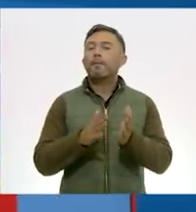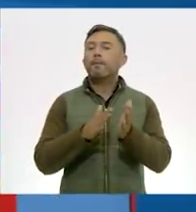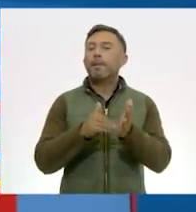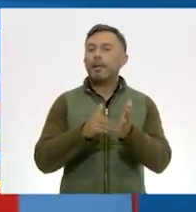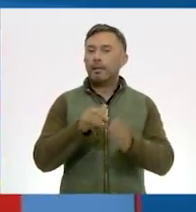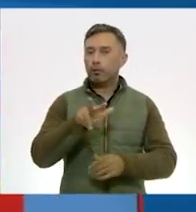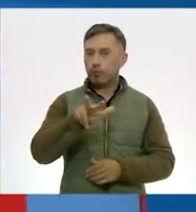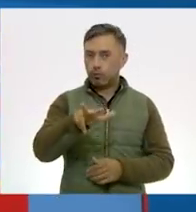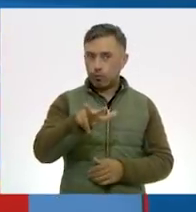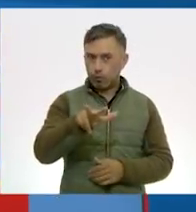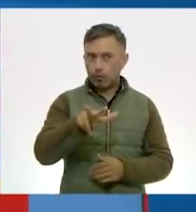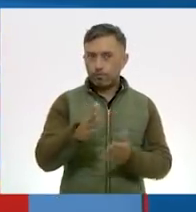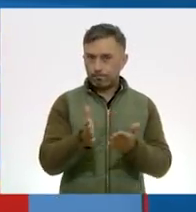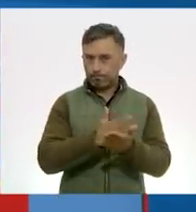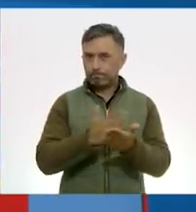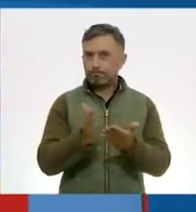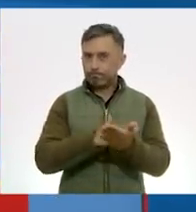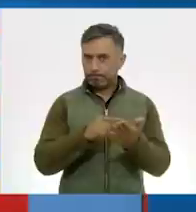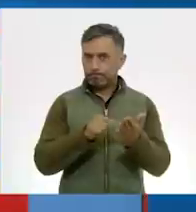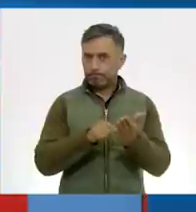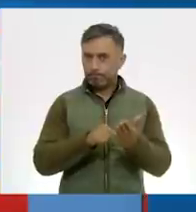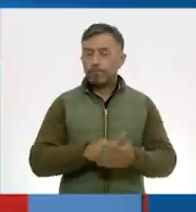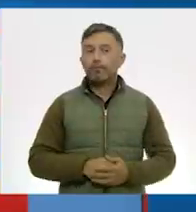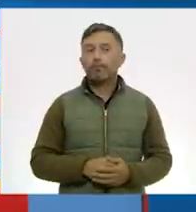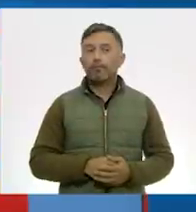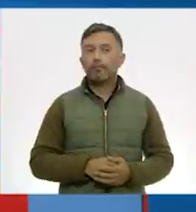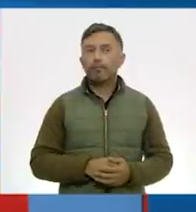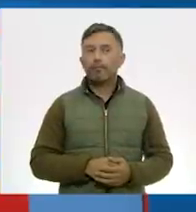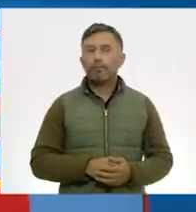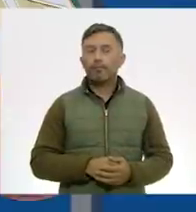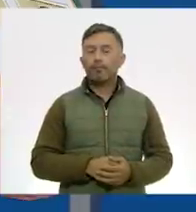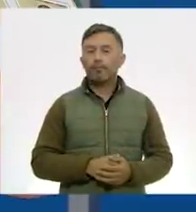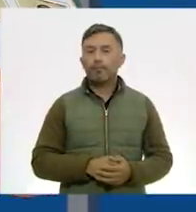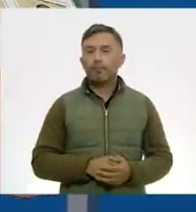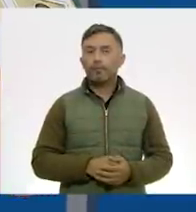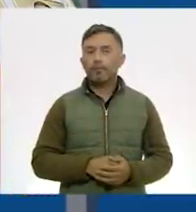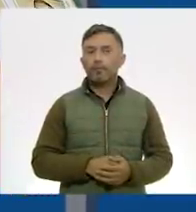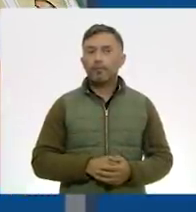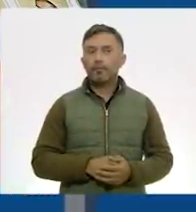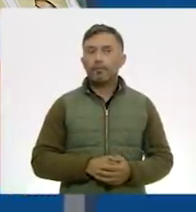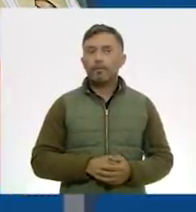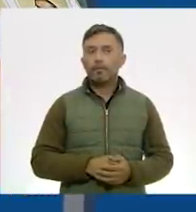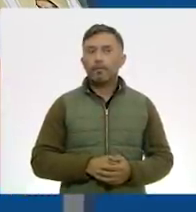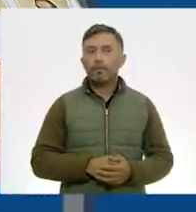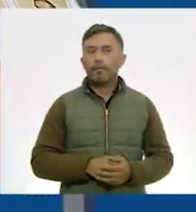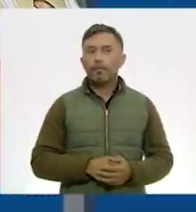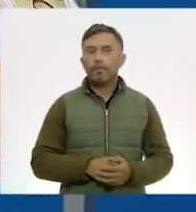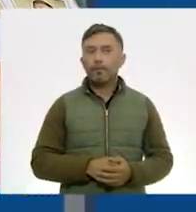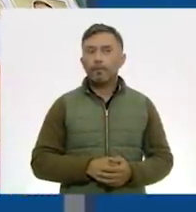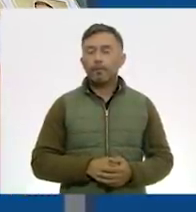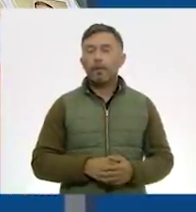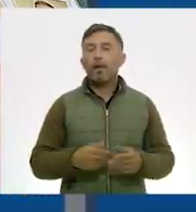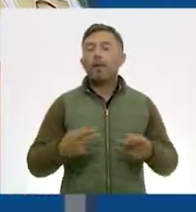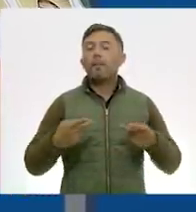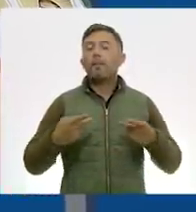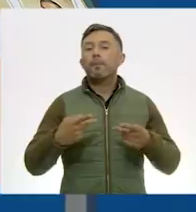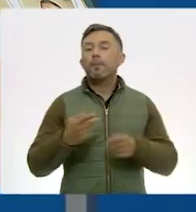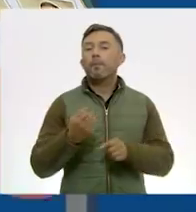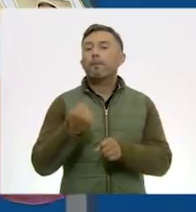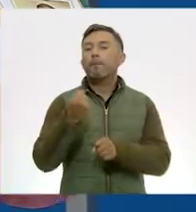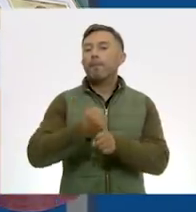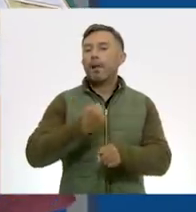18. ¿Sí? Aquí tenemos nuestra práctica social del lenguaje, escribir biografías